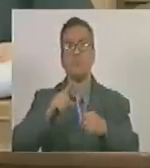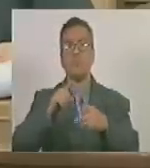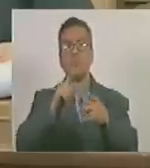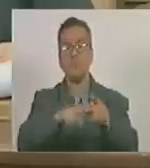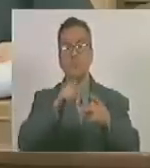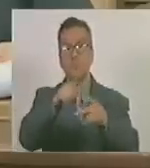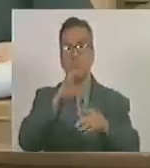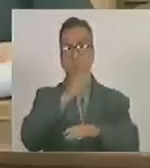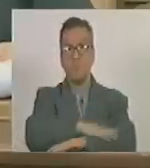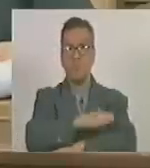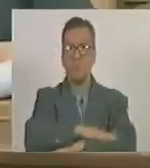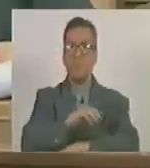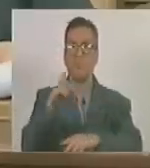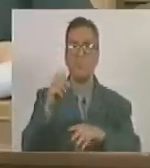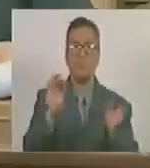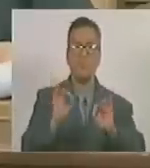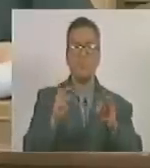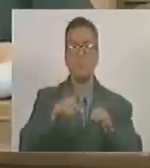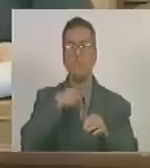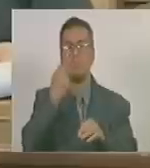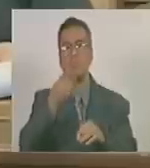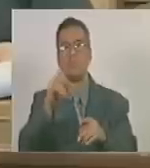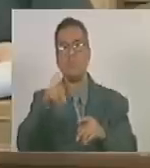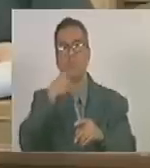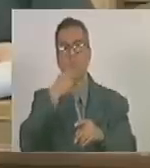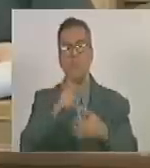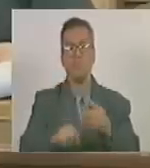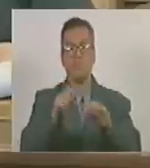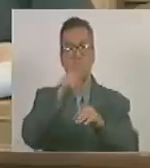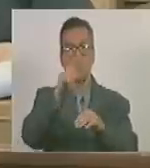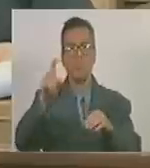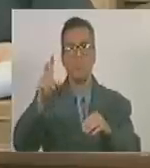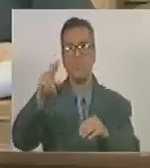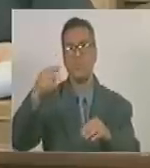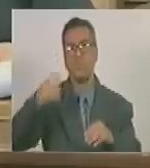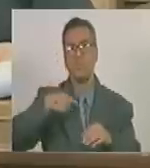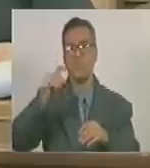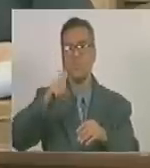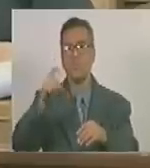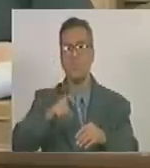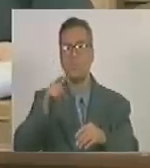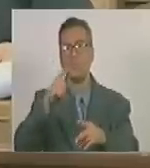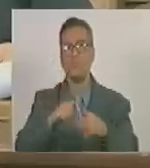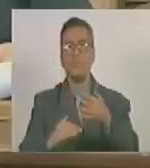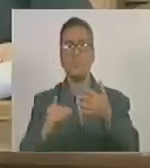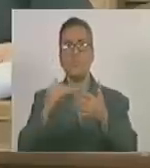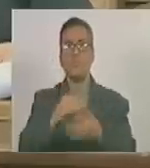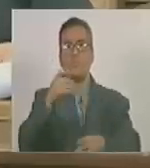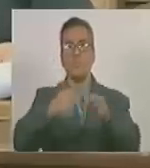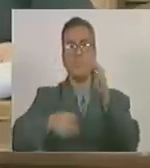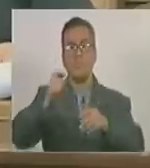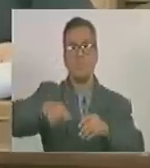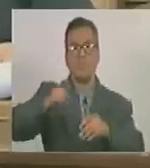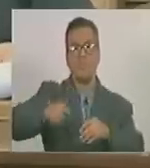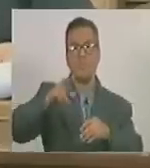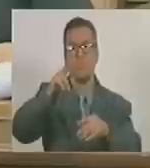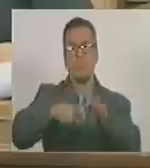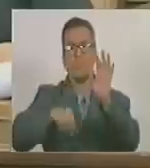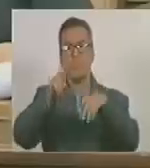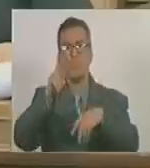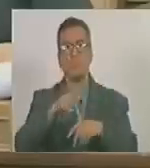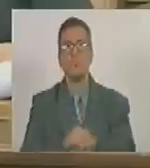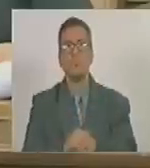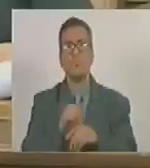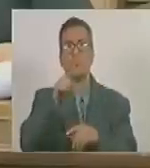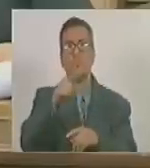interdicción civil o inhabilitación política. 11. No ser requerido por instancias judiciales. 12.